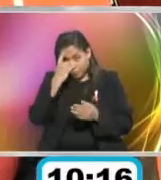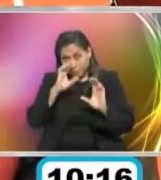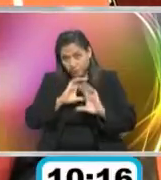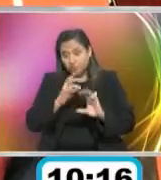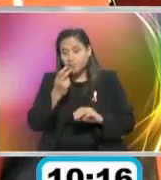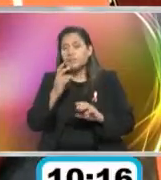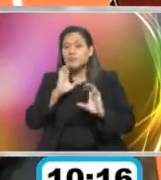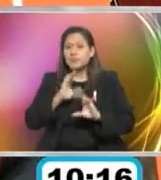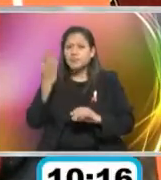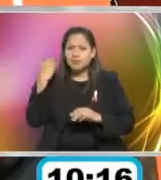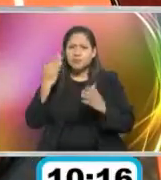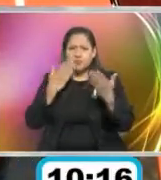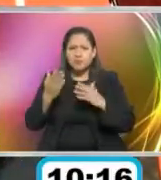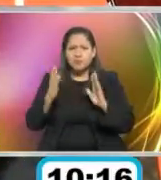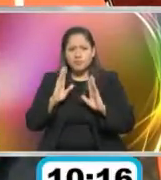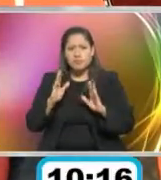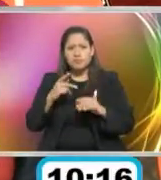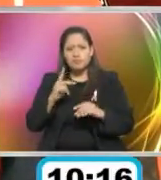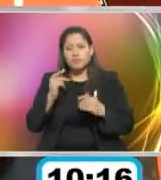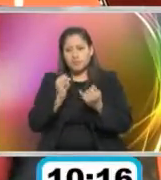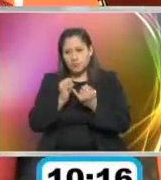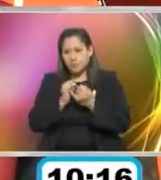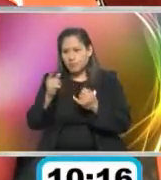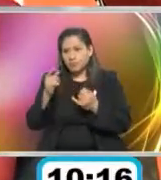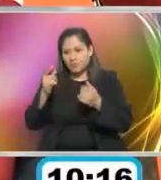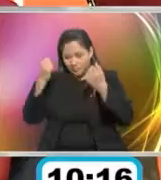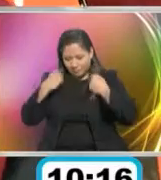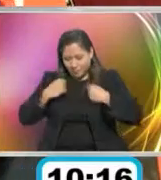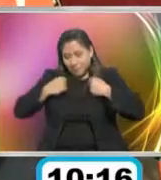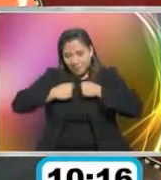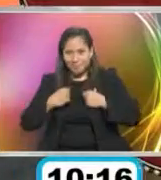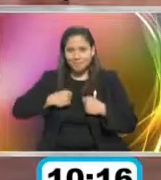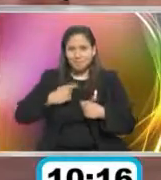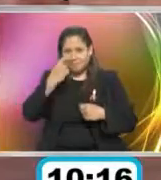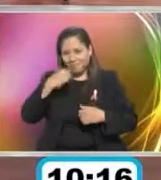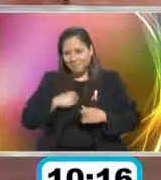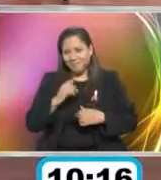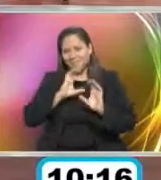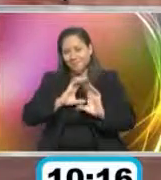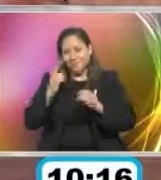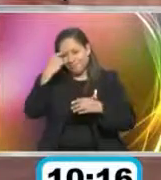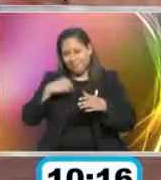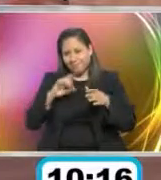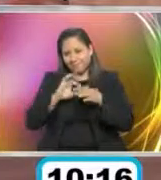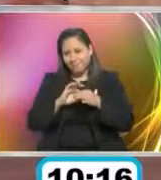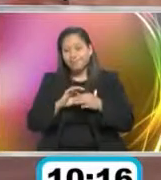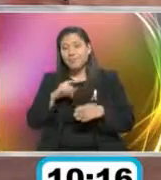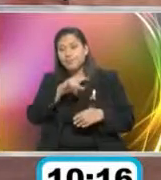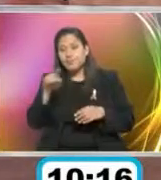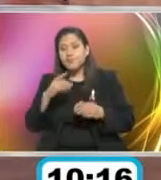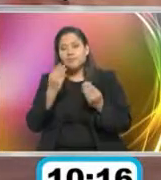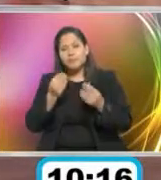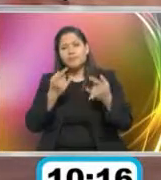fue un éxito que ya salió, pero pues igual me quedó el saco y me lo tuve que acomodar. Pues así pasa muchas veces. Así pasa. Ustedes tienen mucho